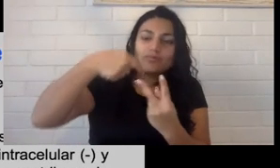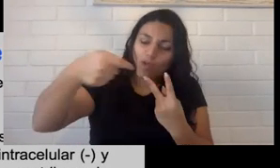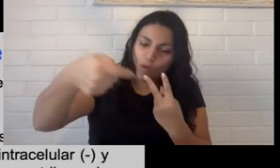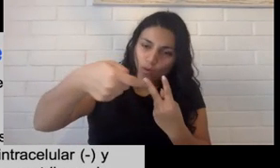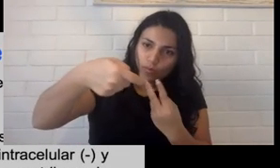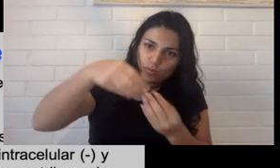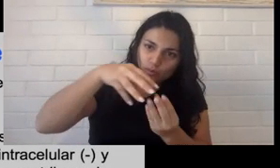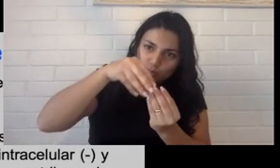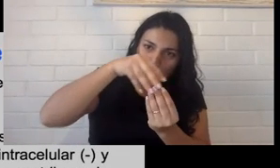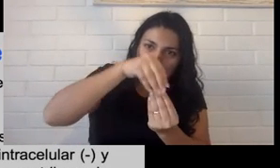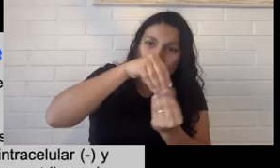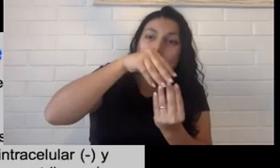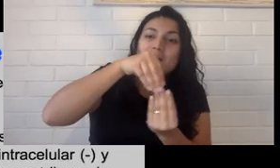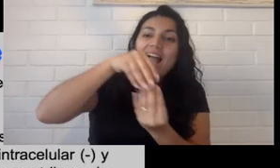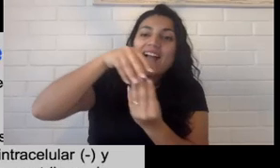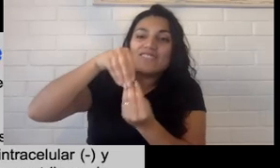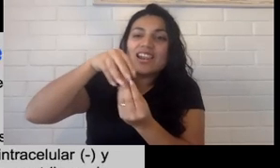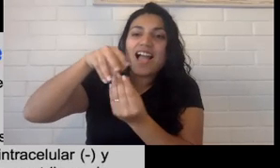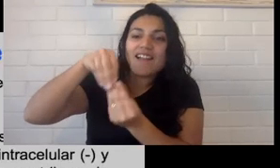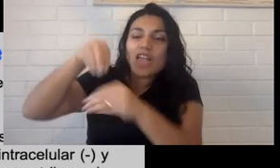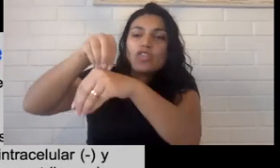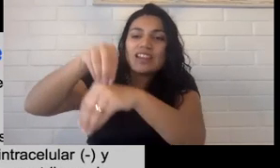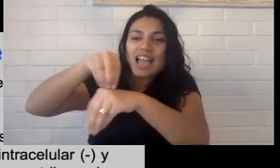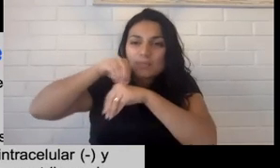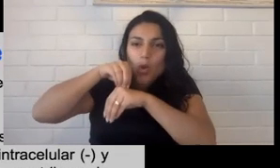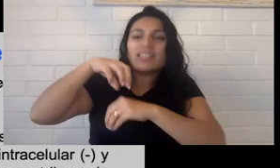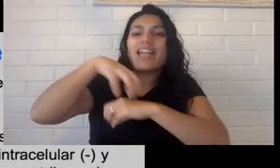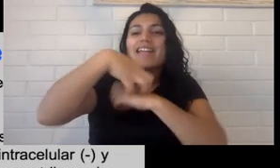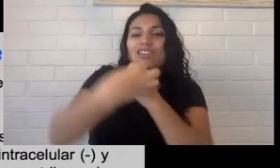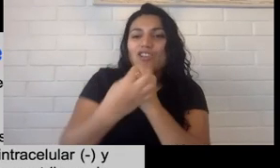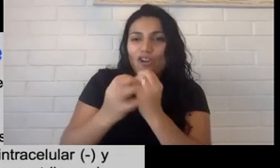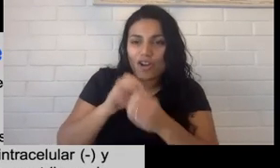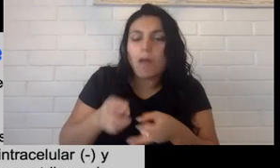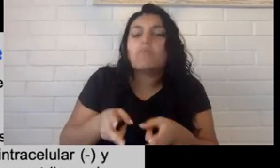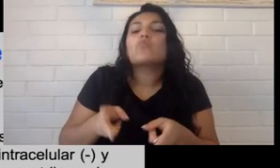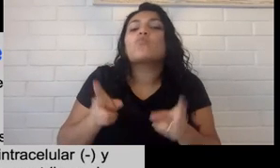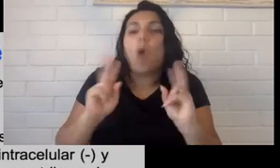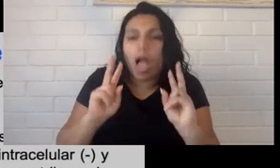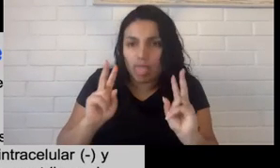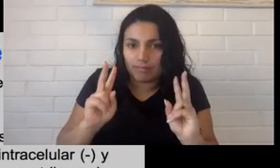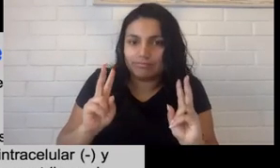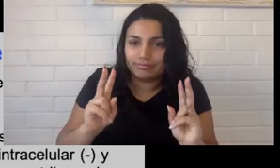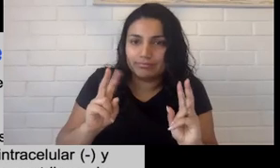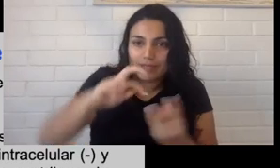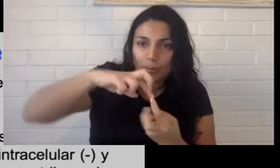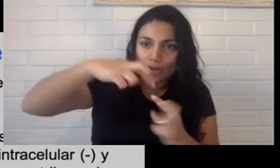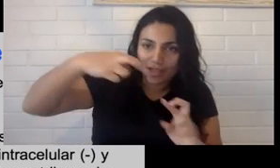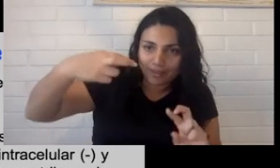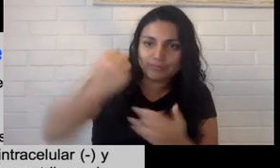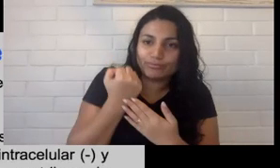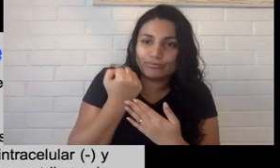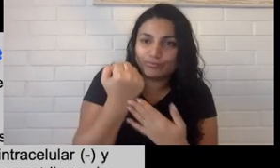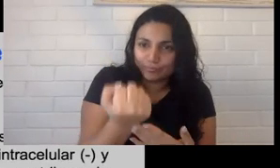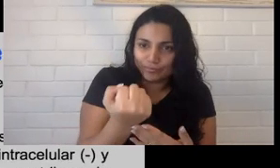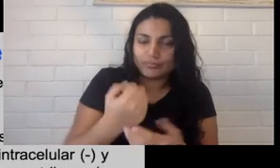iones. Permeabilidad de iones se refiere al transporte de iones que puede ocurrir entonces a través de estas proteínas. En las